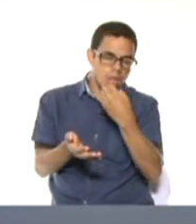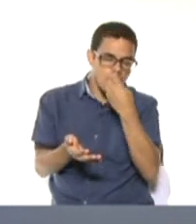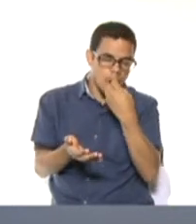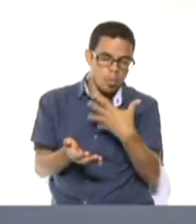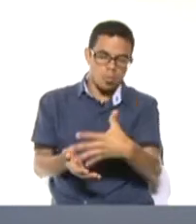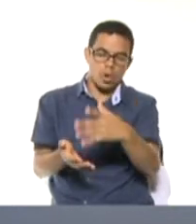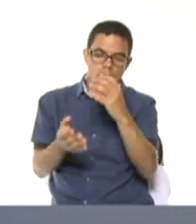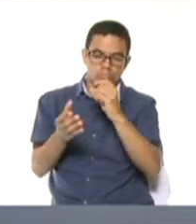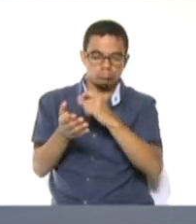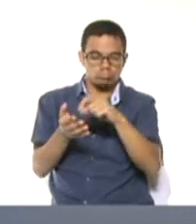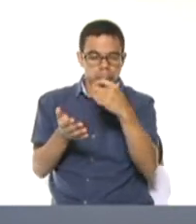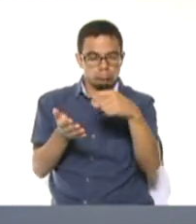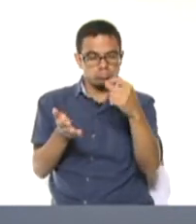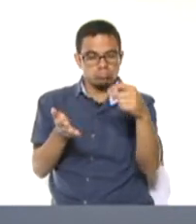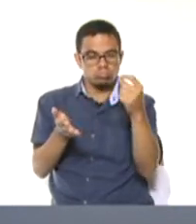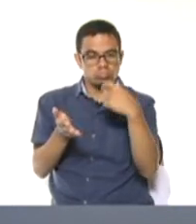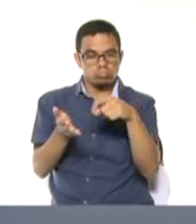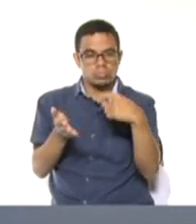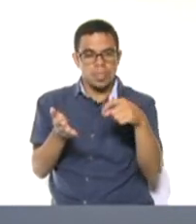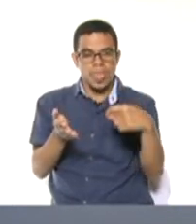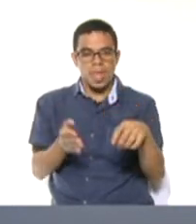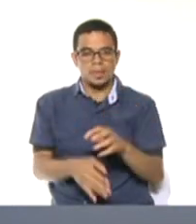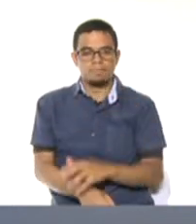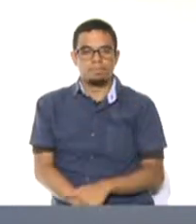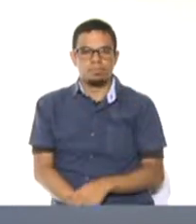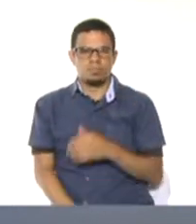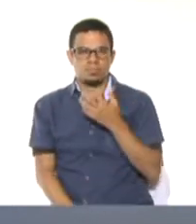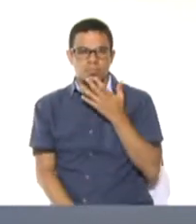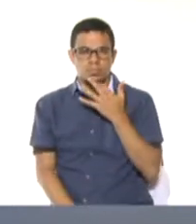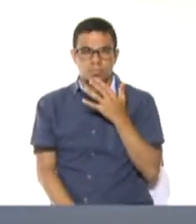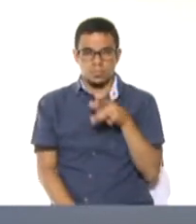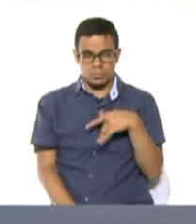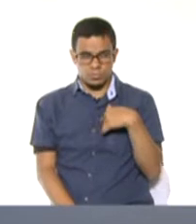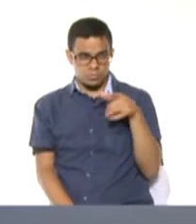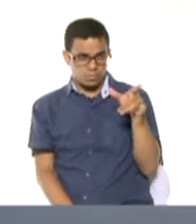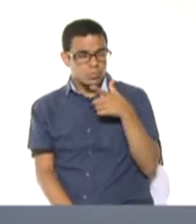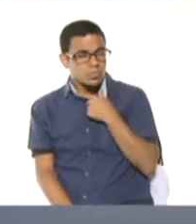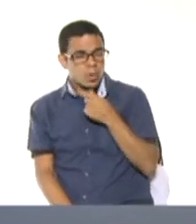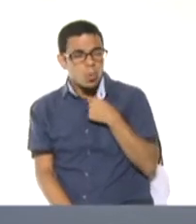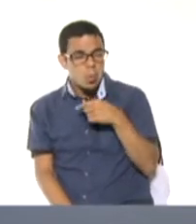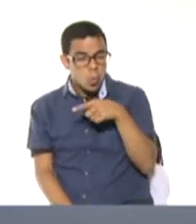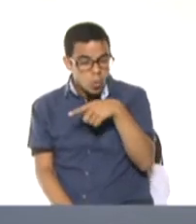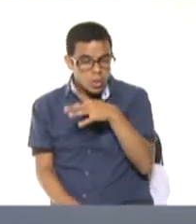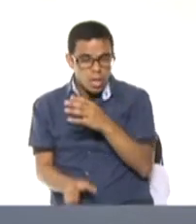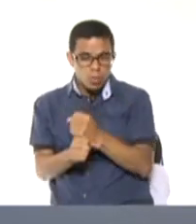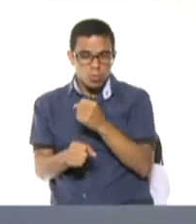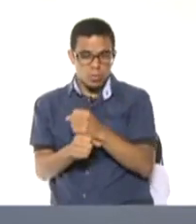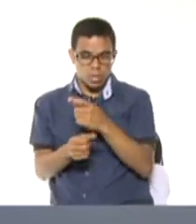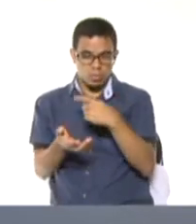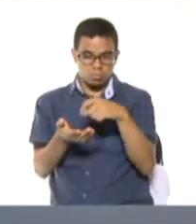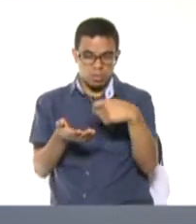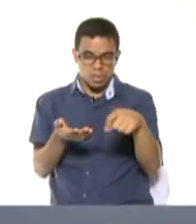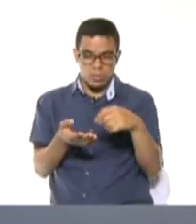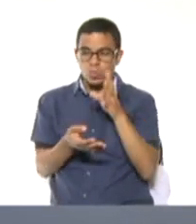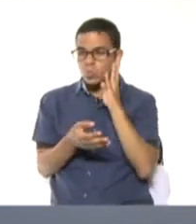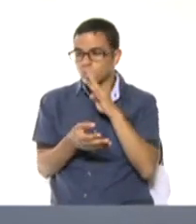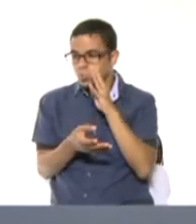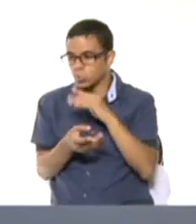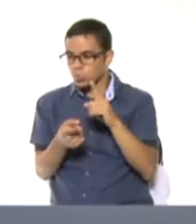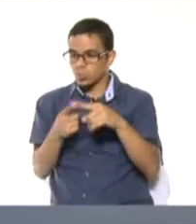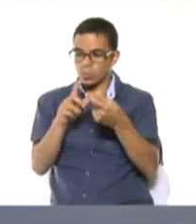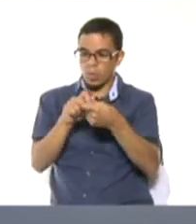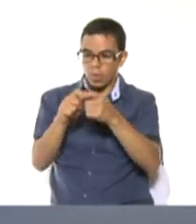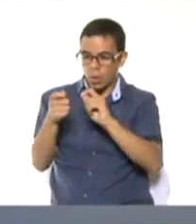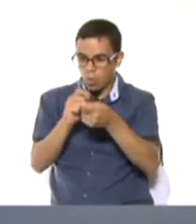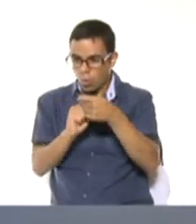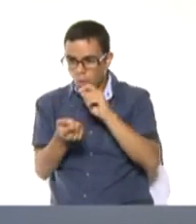buena presentación, porque a ti te gustaría algo dañado, sucio, mal escrito. No.